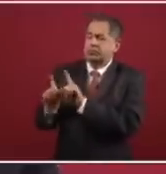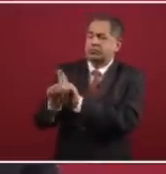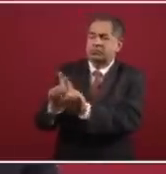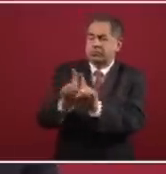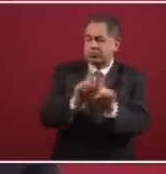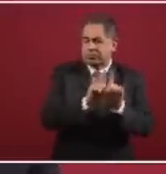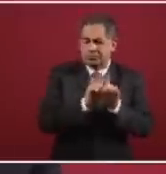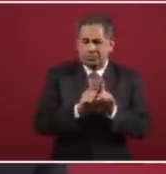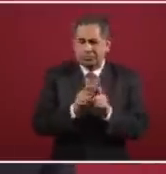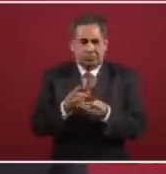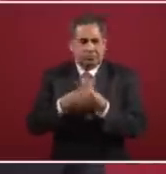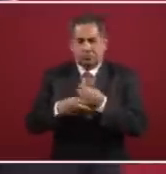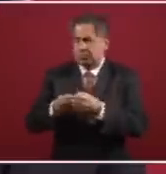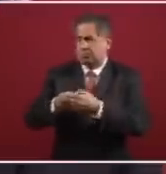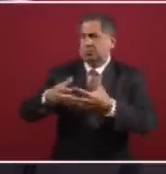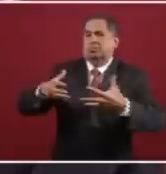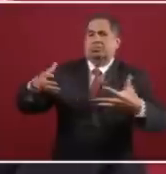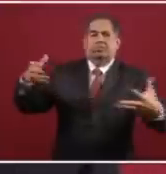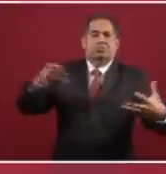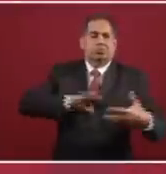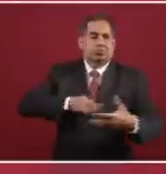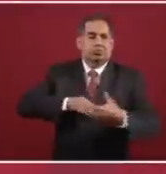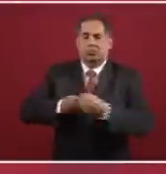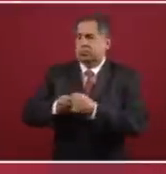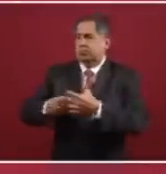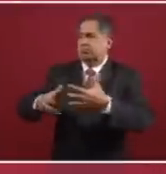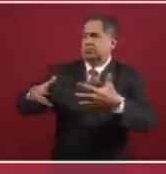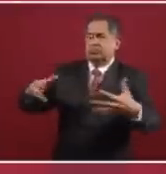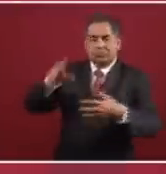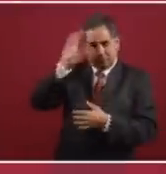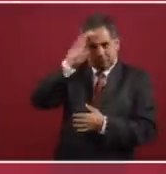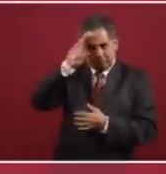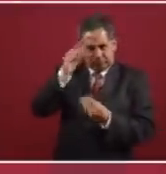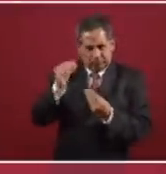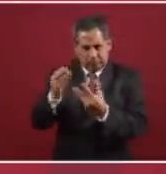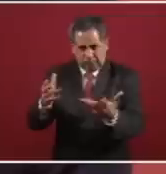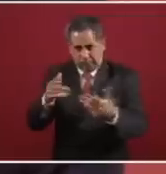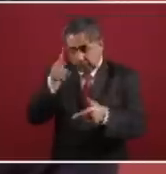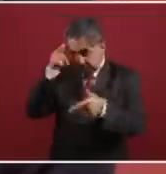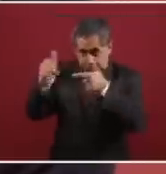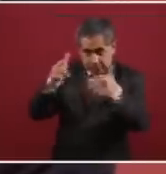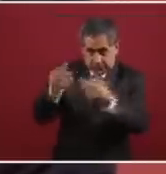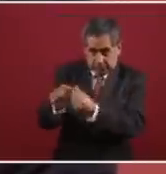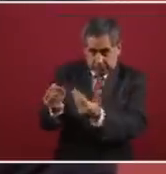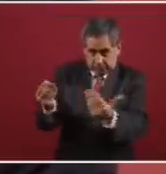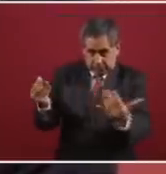como hongos después de la lluvia. Así es. Aparecieron.